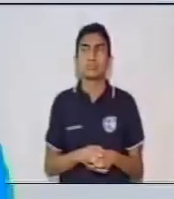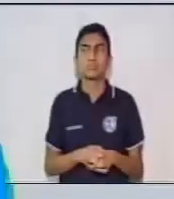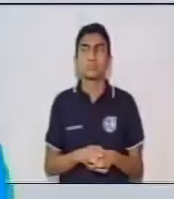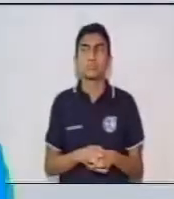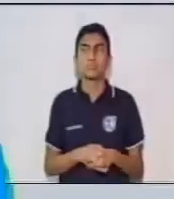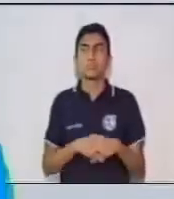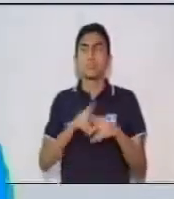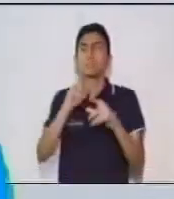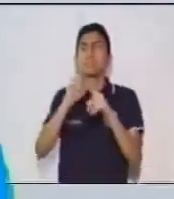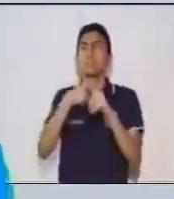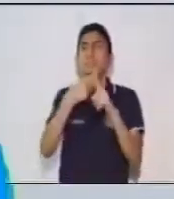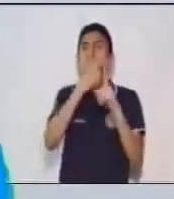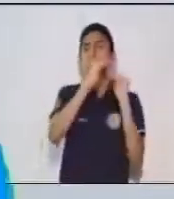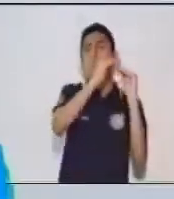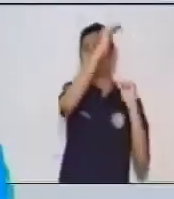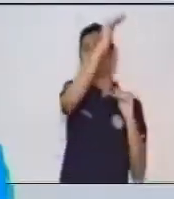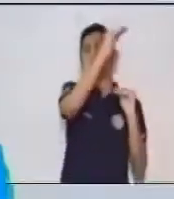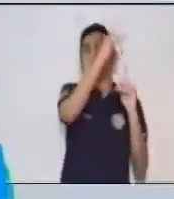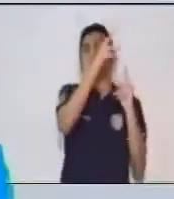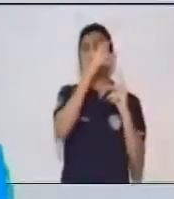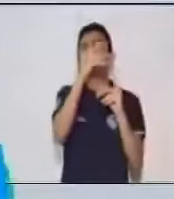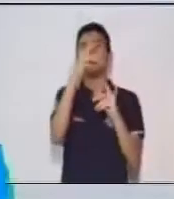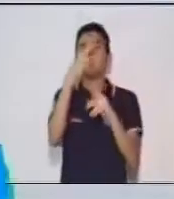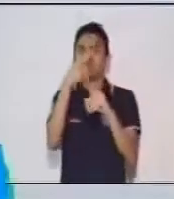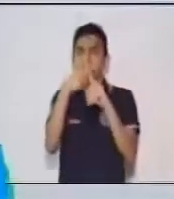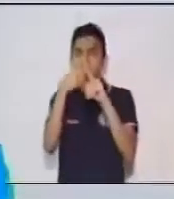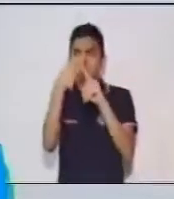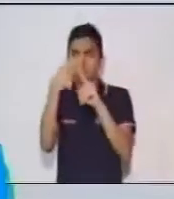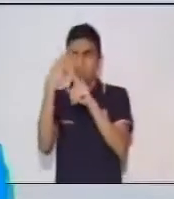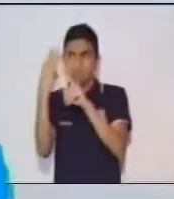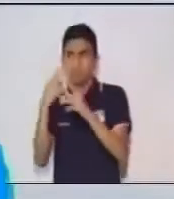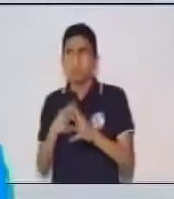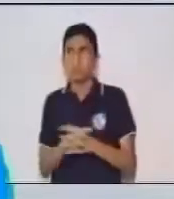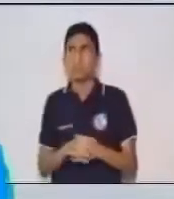¿Y cuánto mide su altura? X